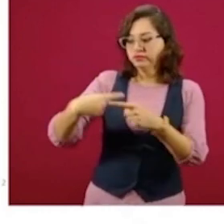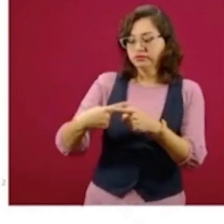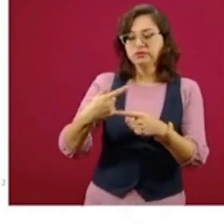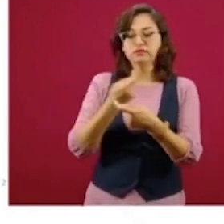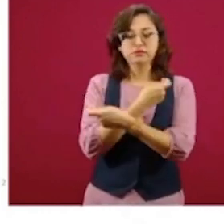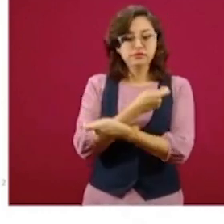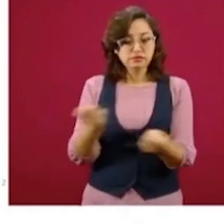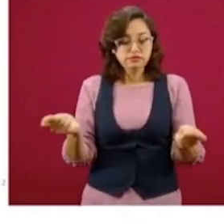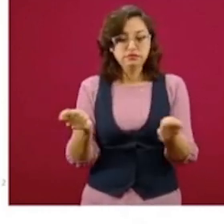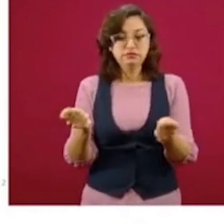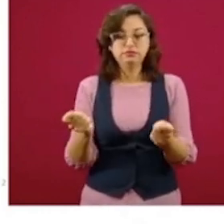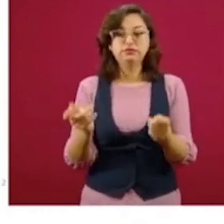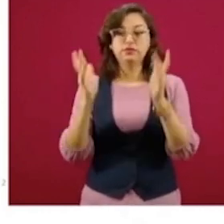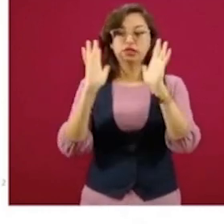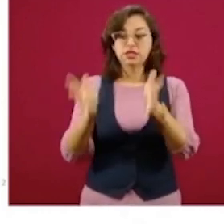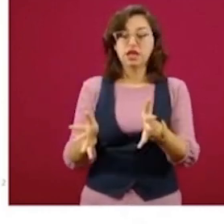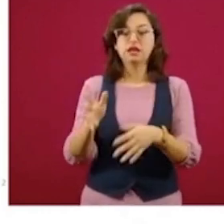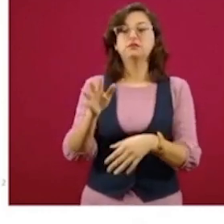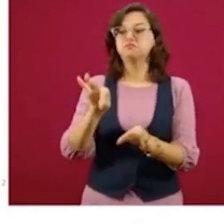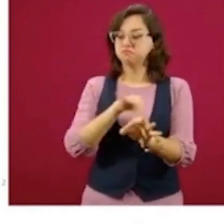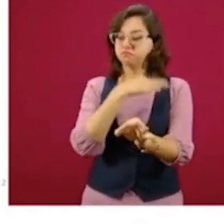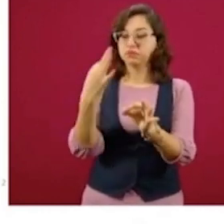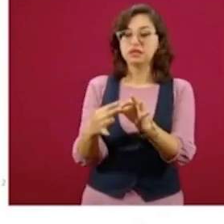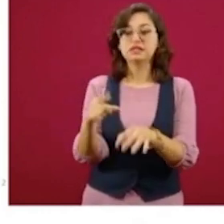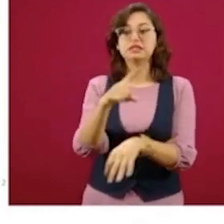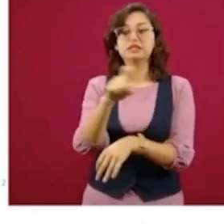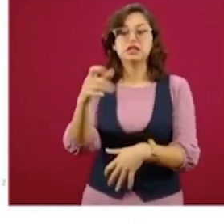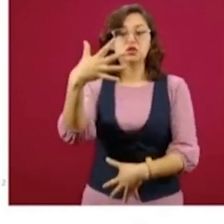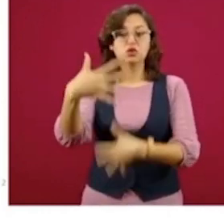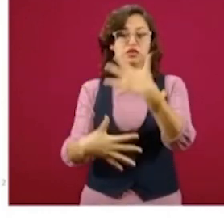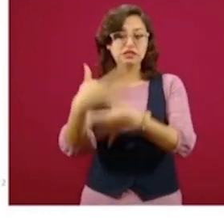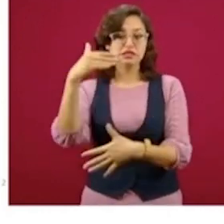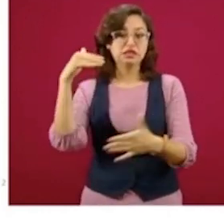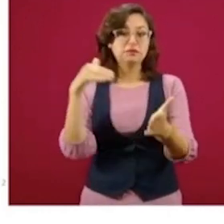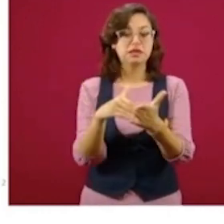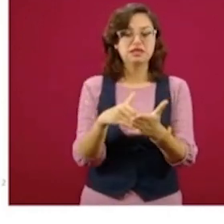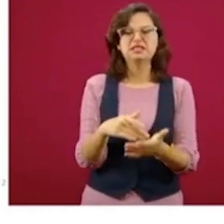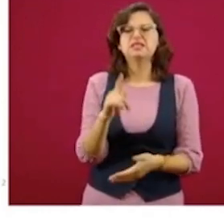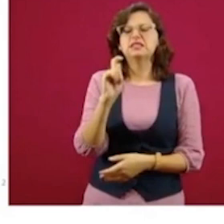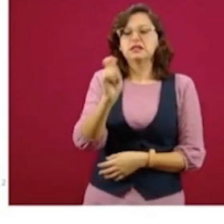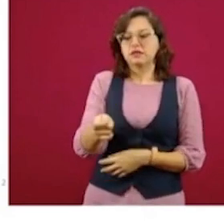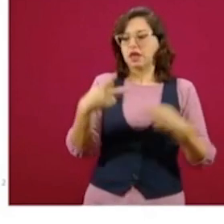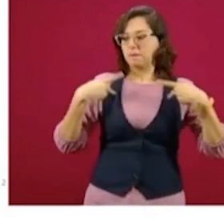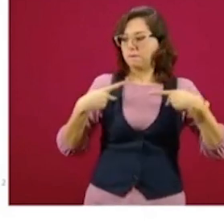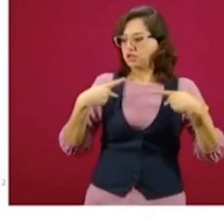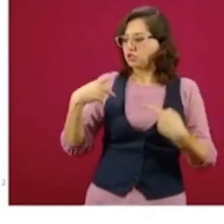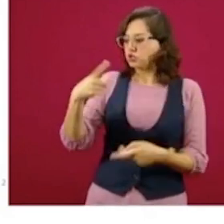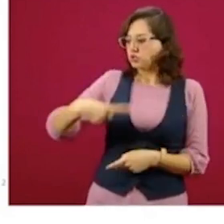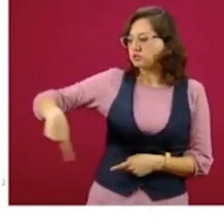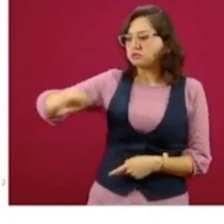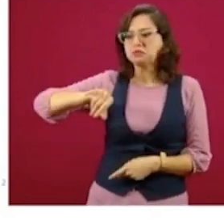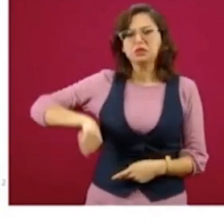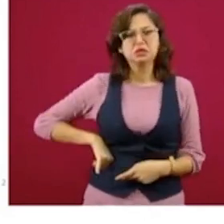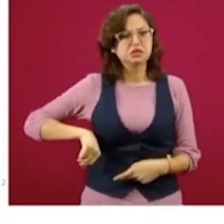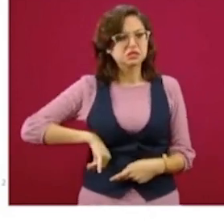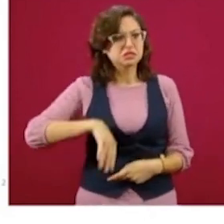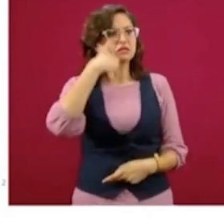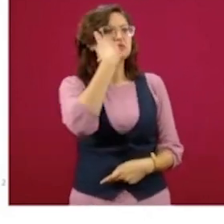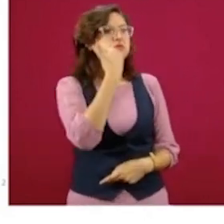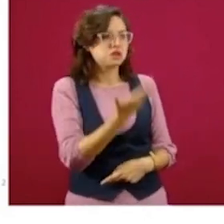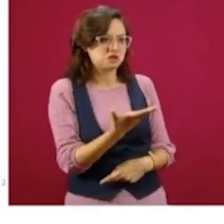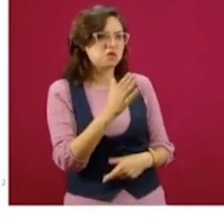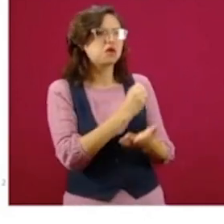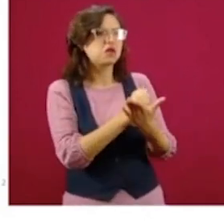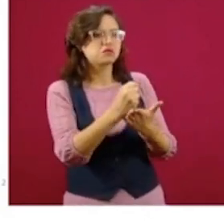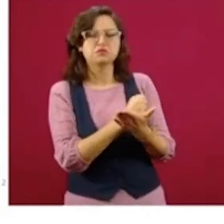estamos llegando a 115 mil es decir de quienes nos han manifestado su interés se les ha depositado al 90